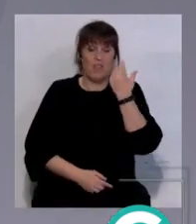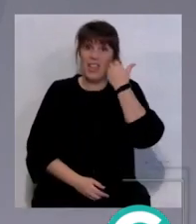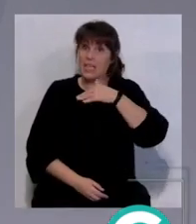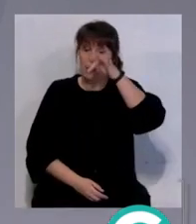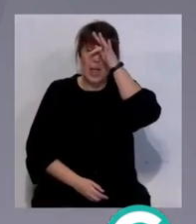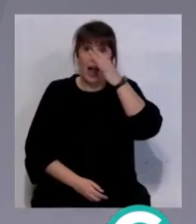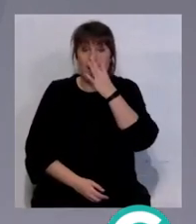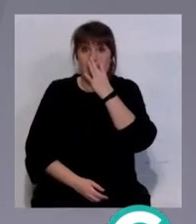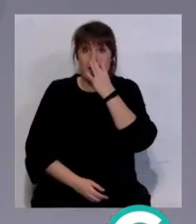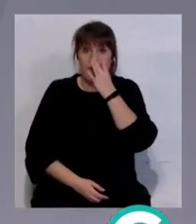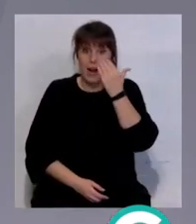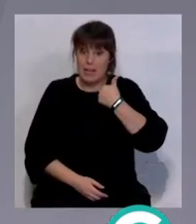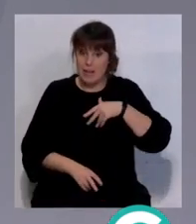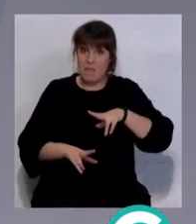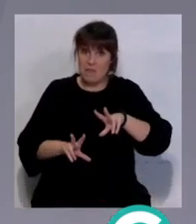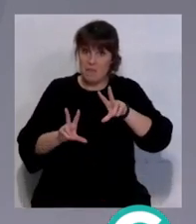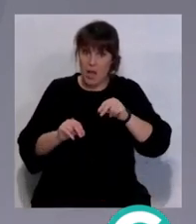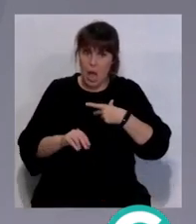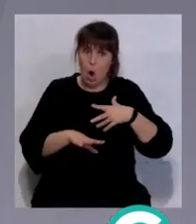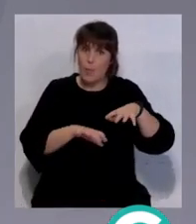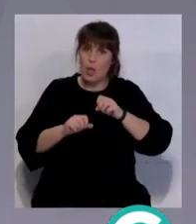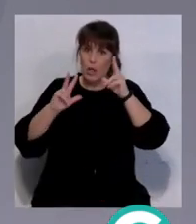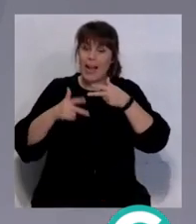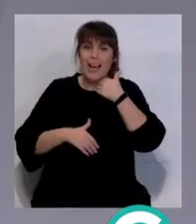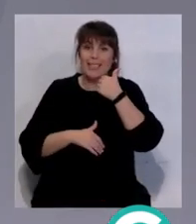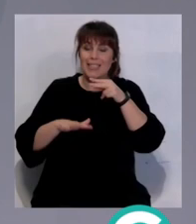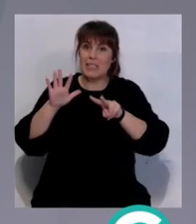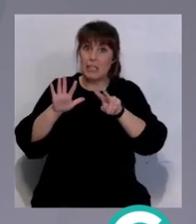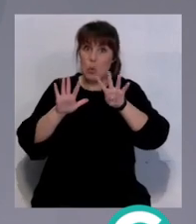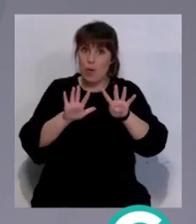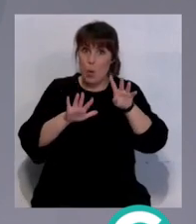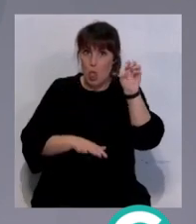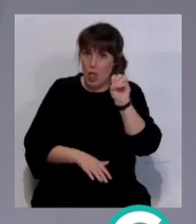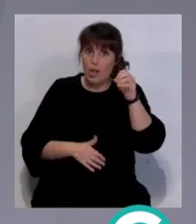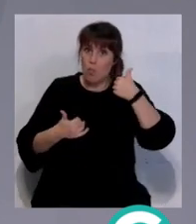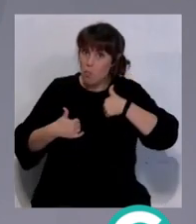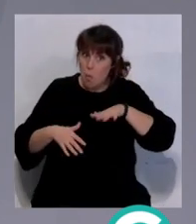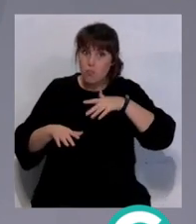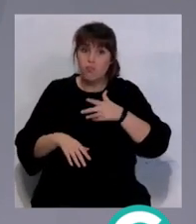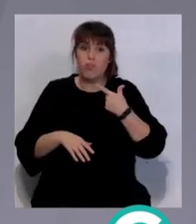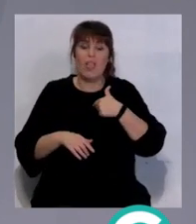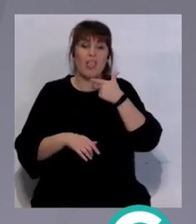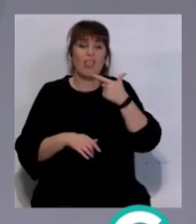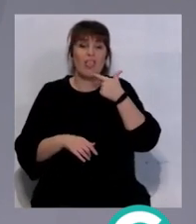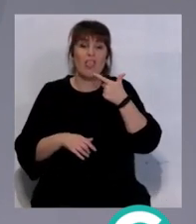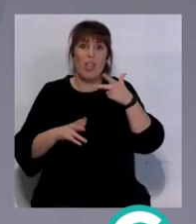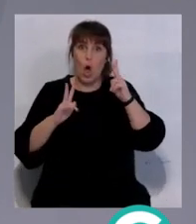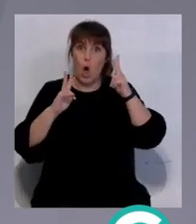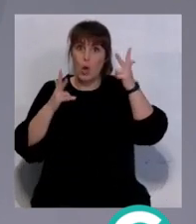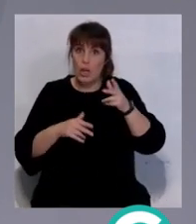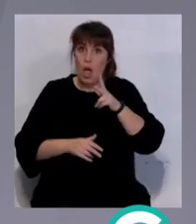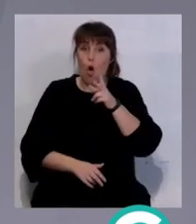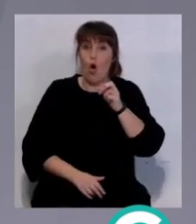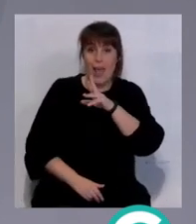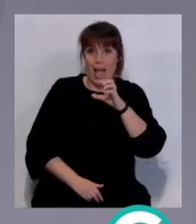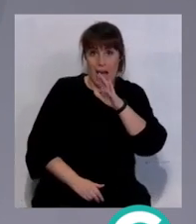semana de carnaval dejó una ocupación hotelera de casi el 79%. Según la Federación de la Hostelería y los Hoteles, Horeca,